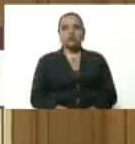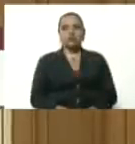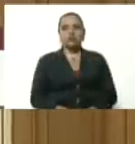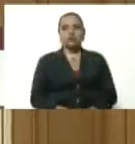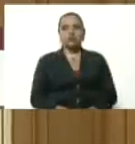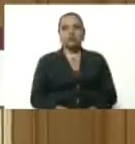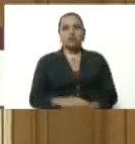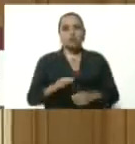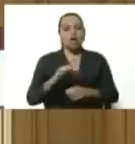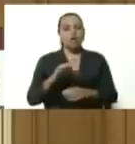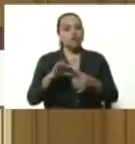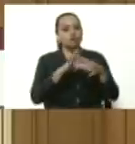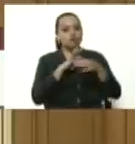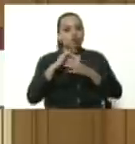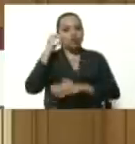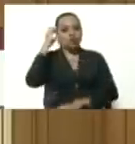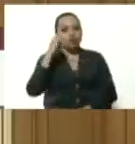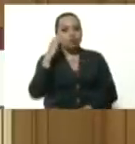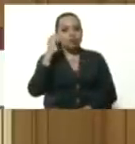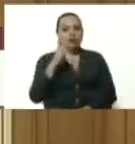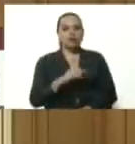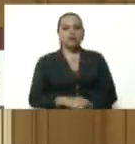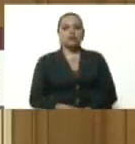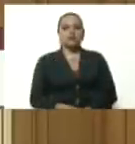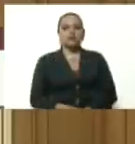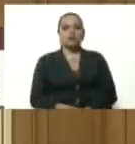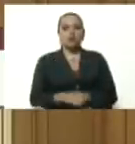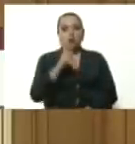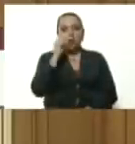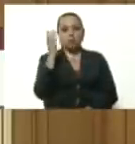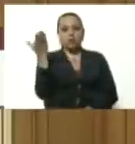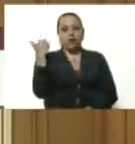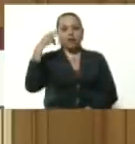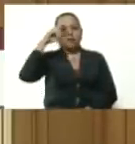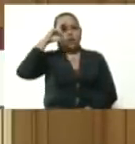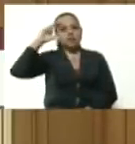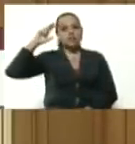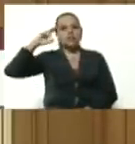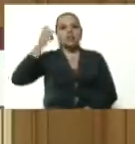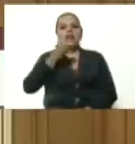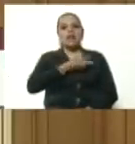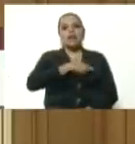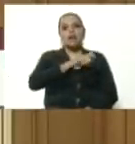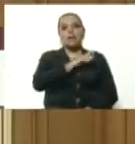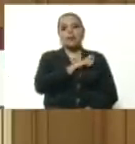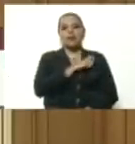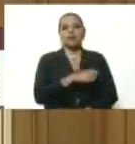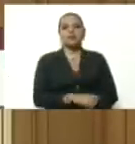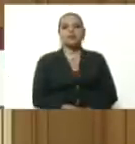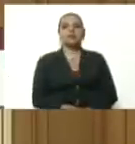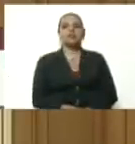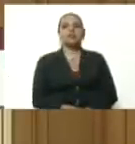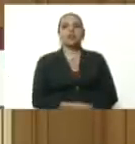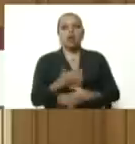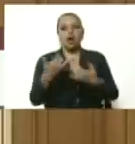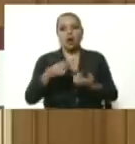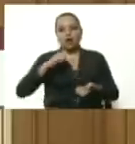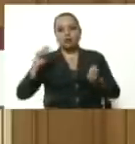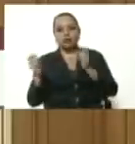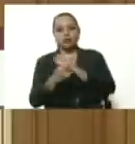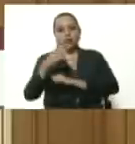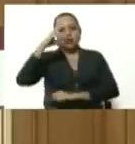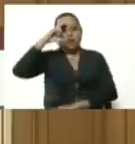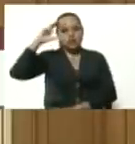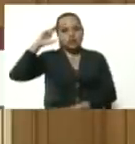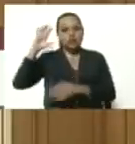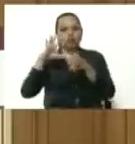Unión Europea, que es Josep Borrell, él fue canciller de España, ¿verdad? Pasó ahora a ser canciller de la Unión Europea.